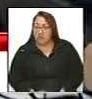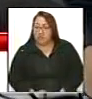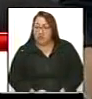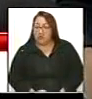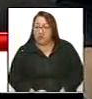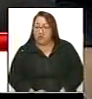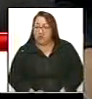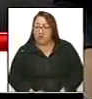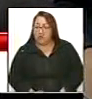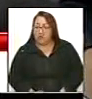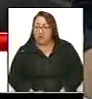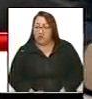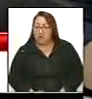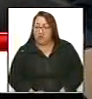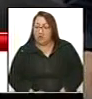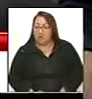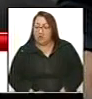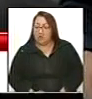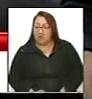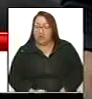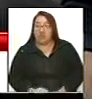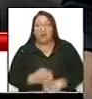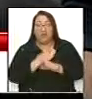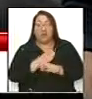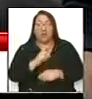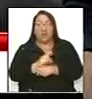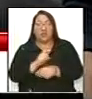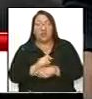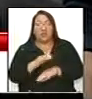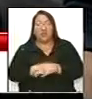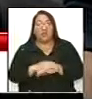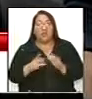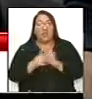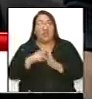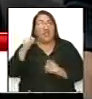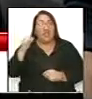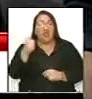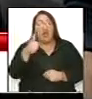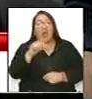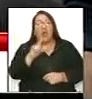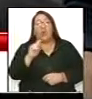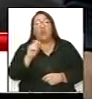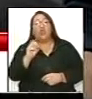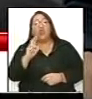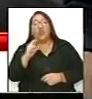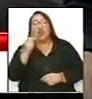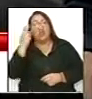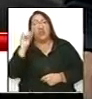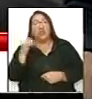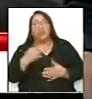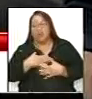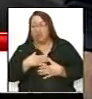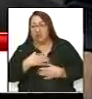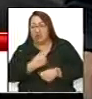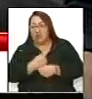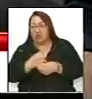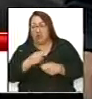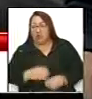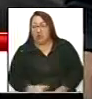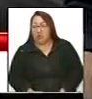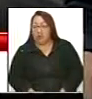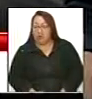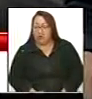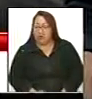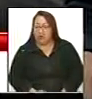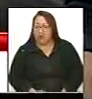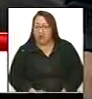defensa y enseñanza del derecho de autor. 18 años me tocó ser servidor público y